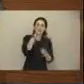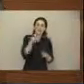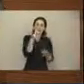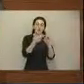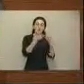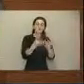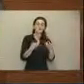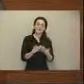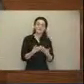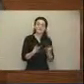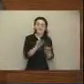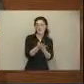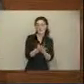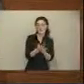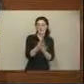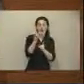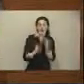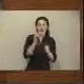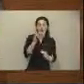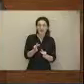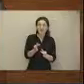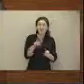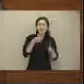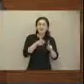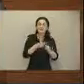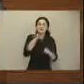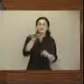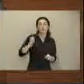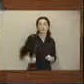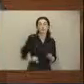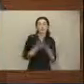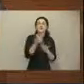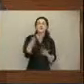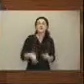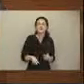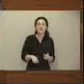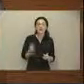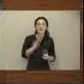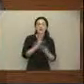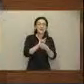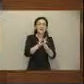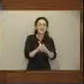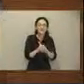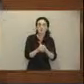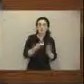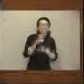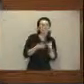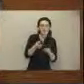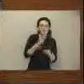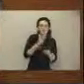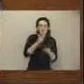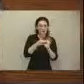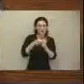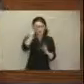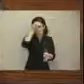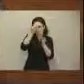texto de la moción, que además incide en algo que ya los profesionales solicitan también, que no se haga ningún cambio sin una evaluación rigurosa